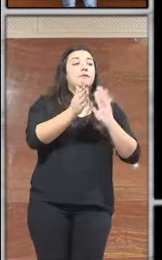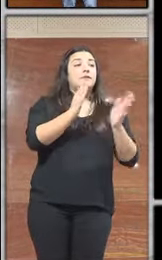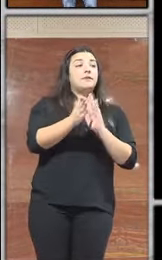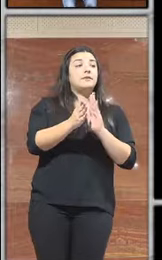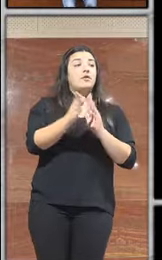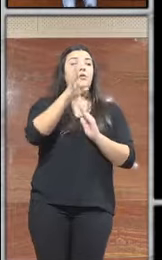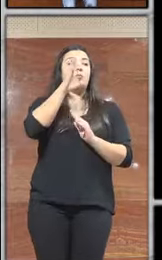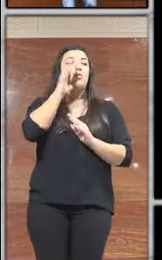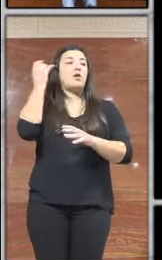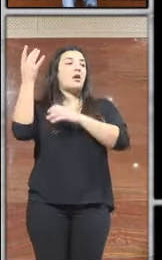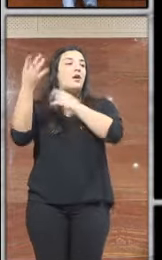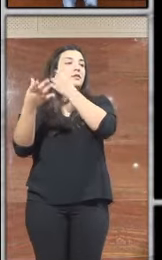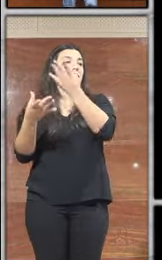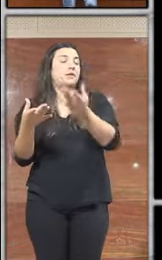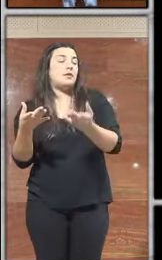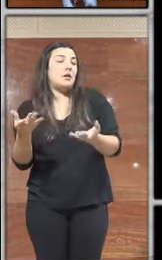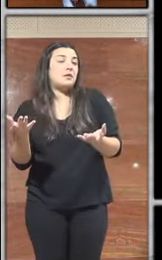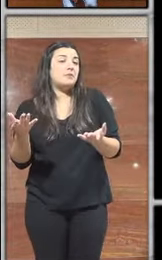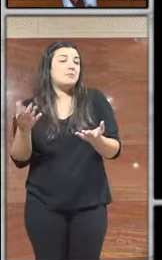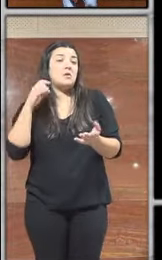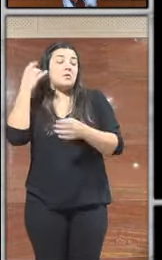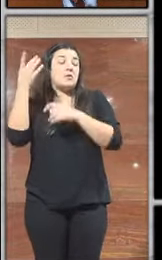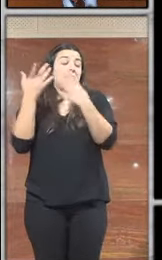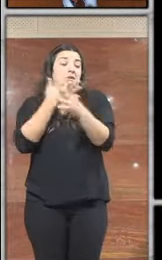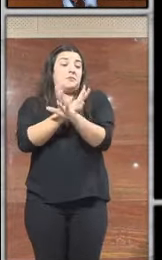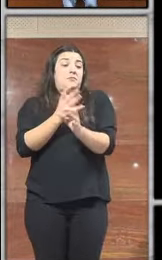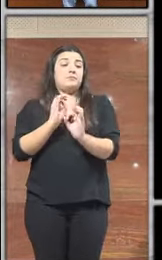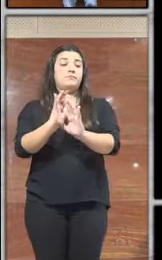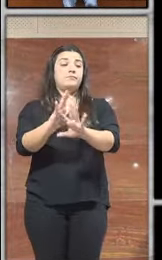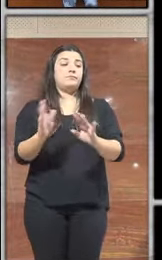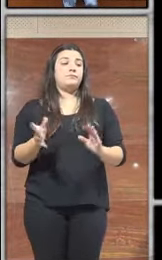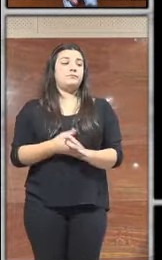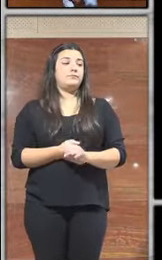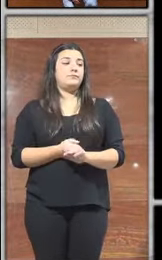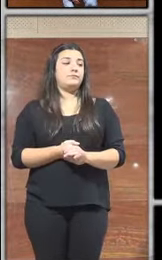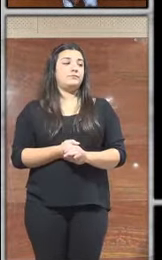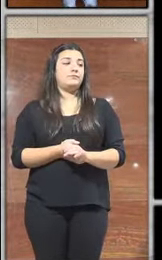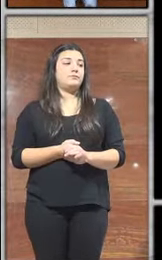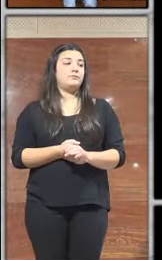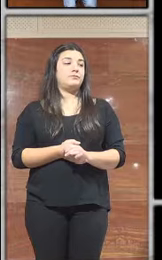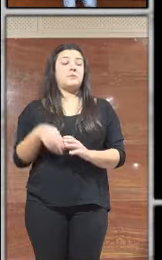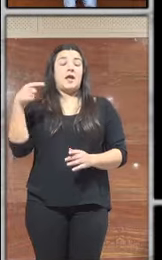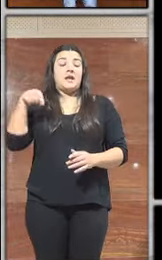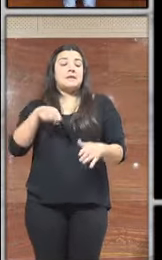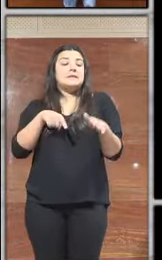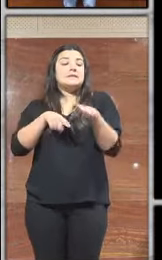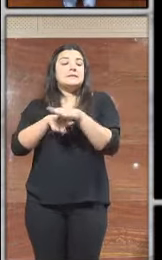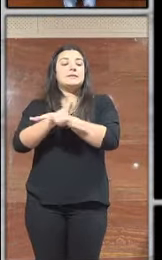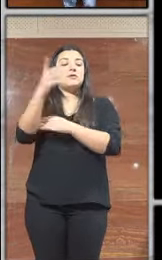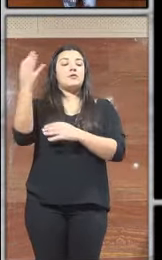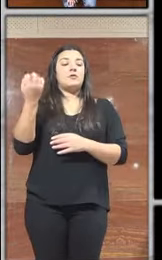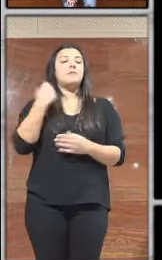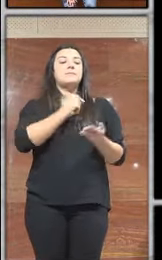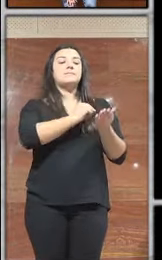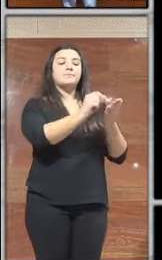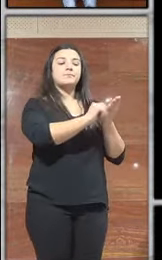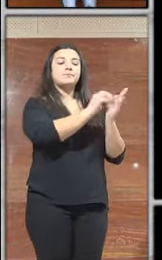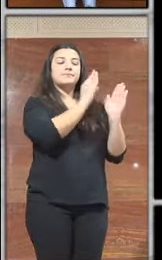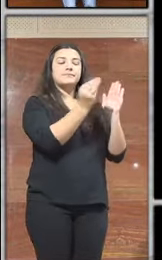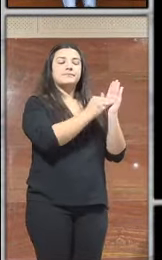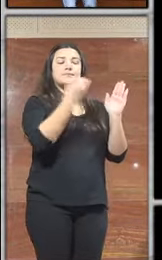apariencia clásica ¿no? sino que es una actividad lúdica pero que sí que existen desarrollos un poco en este sentido pero bueno apuntado queda y identificado queda